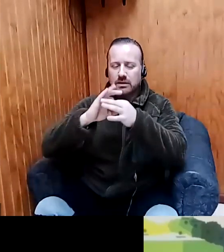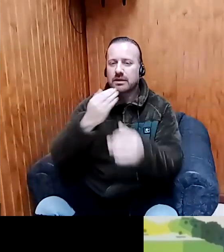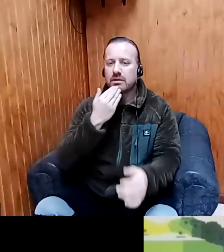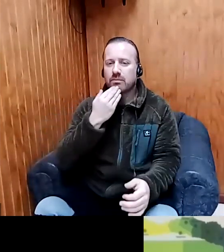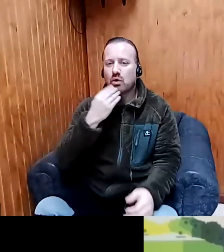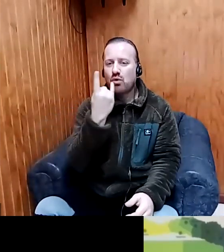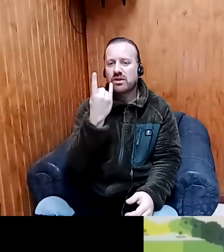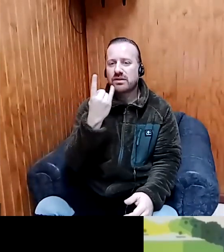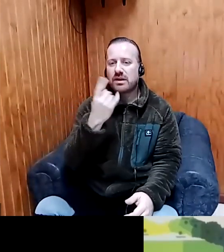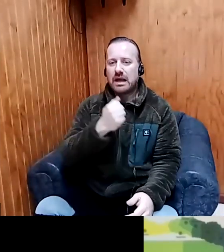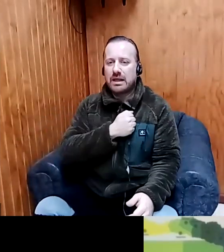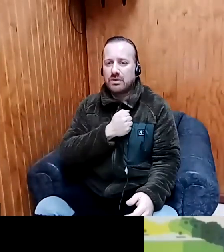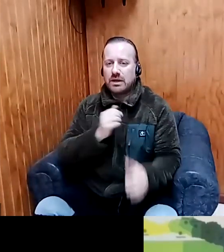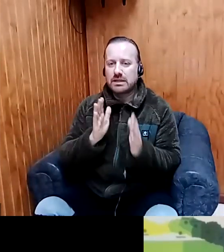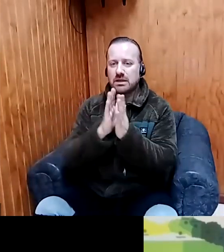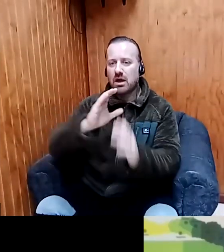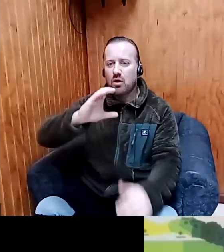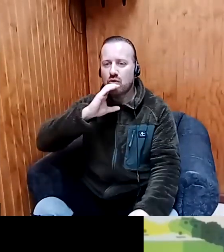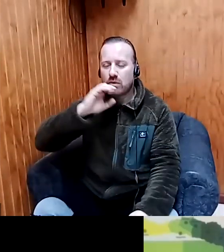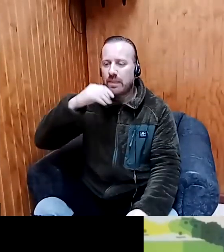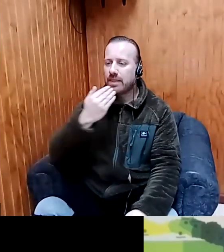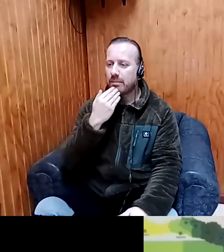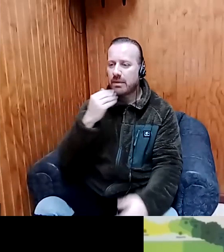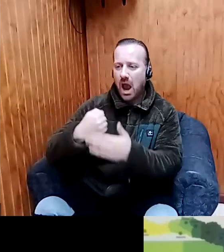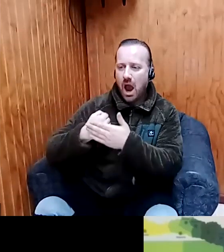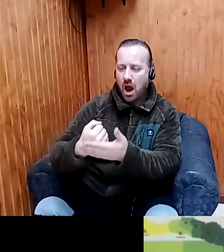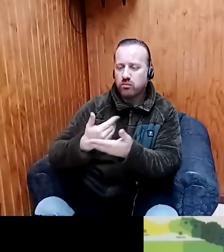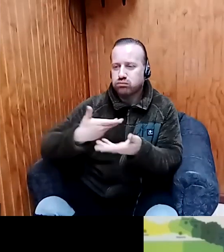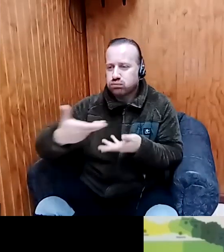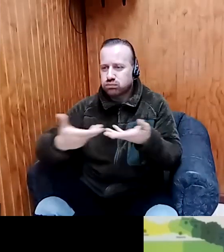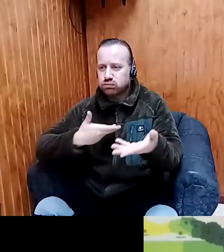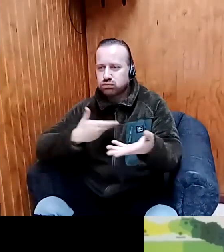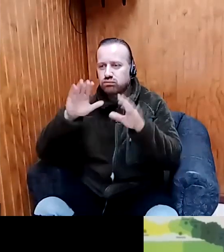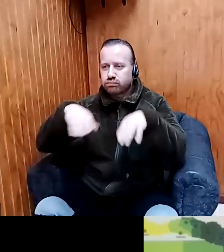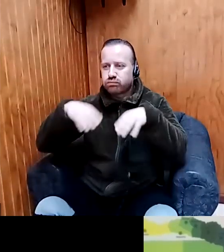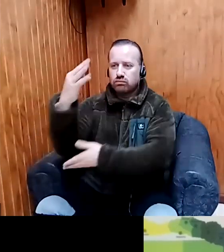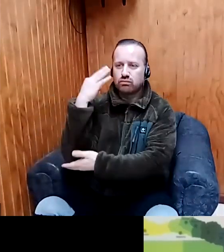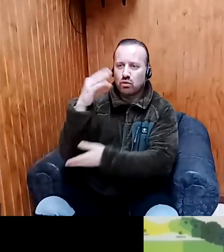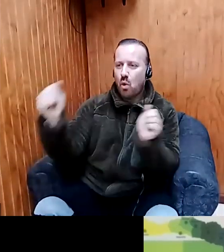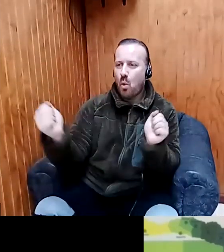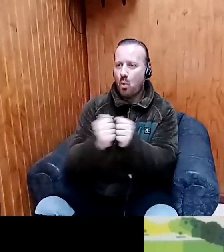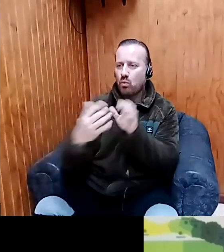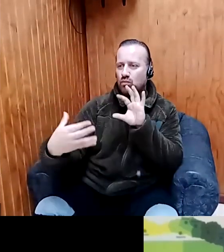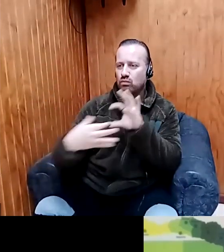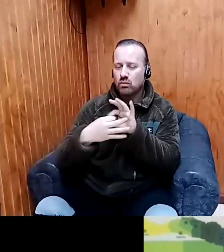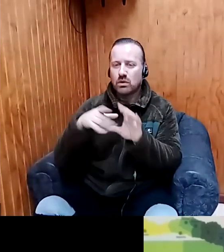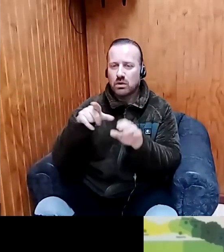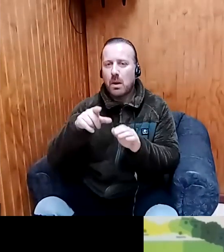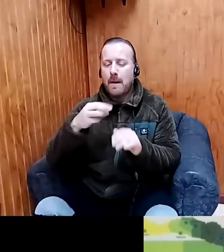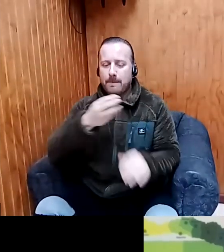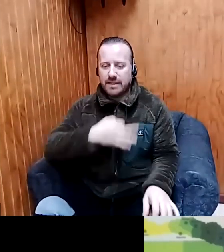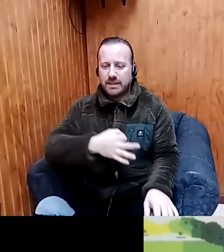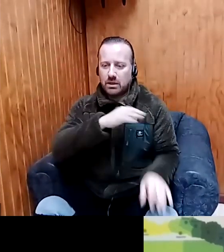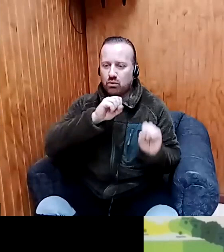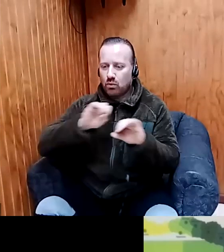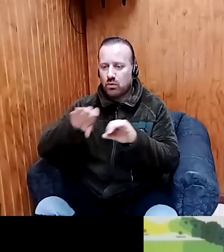Católica de la Santísima Concepción, con quien colaboramos para realizar esta conferencia en conjunto con el Ministerio de Educación y el programa ISEC.